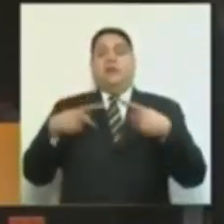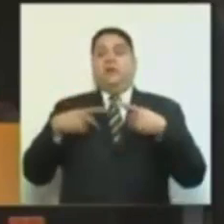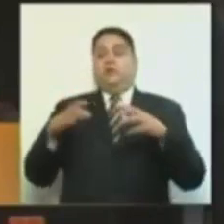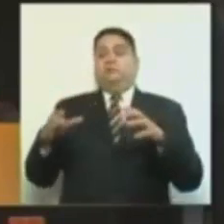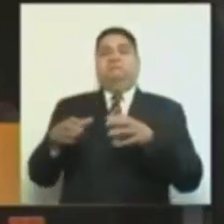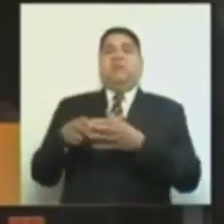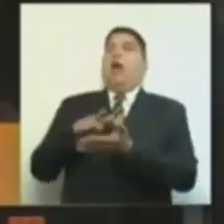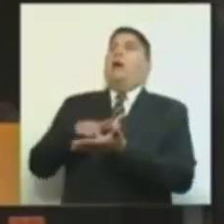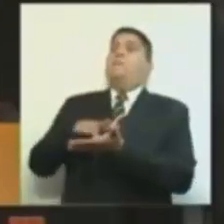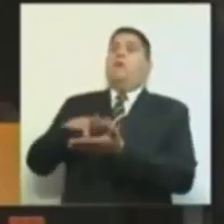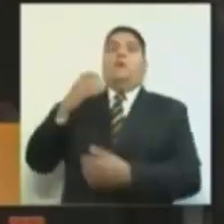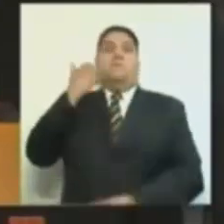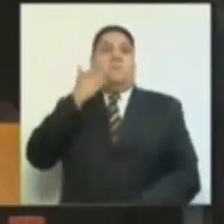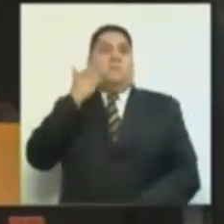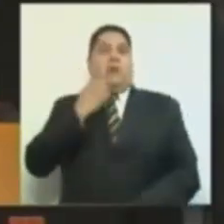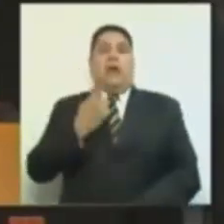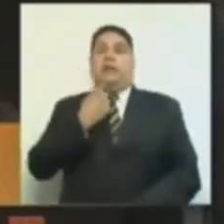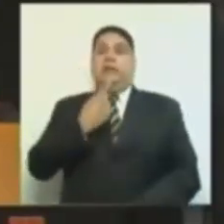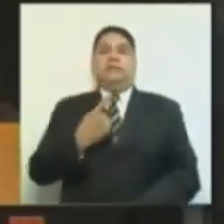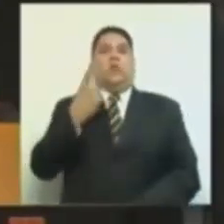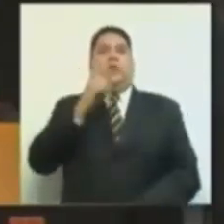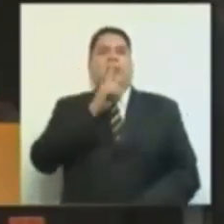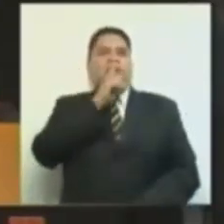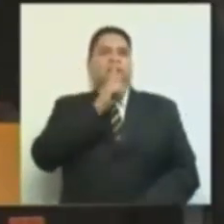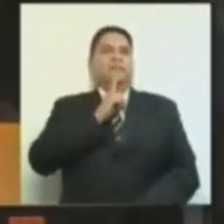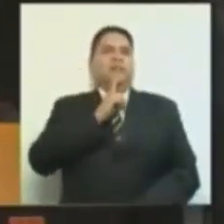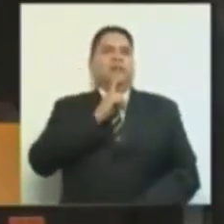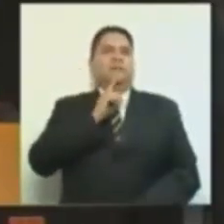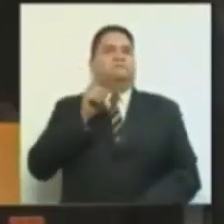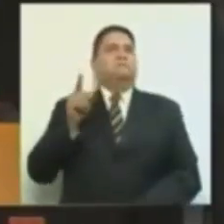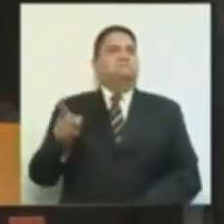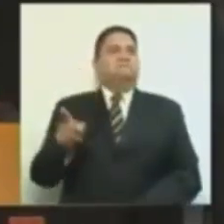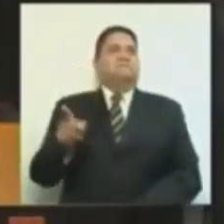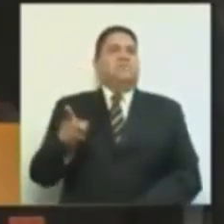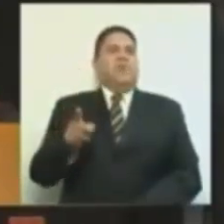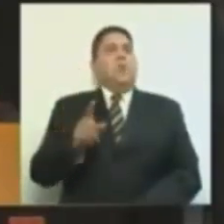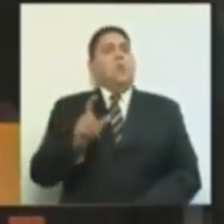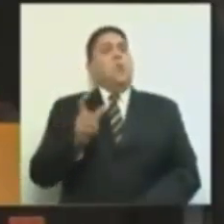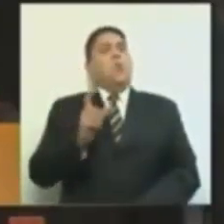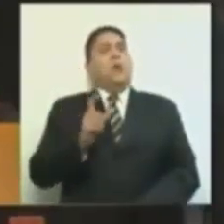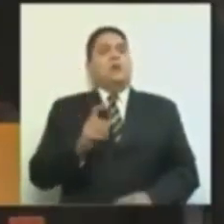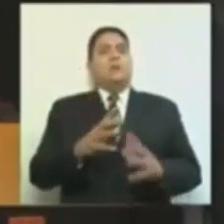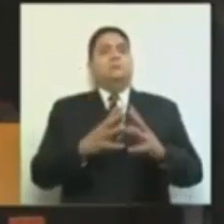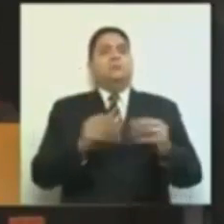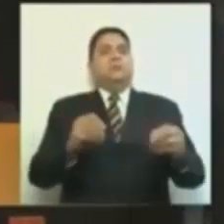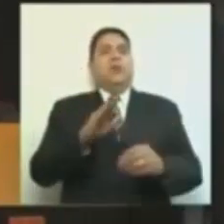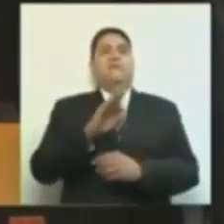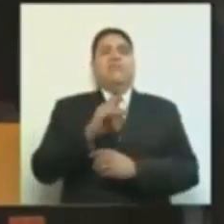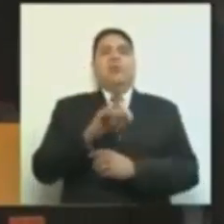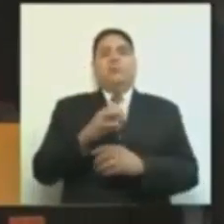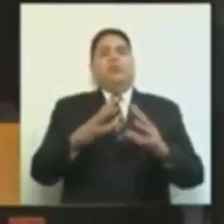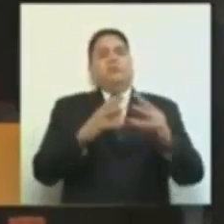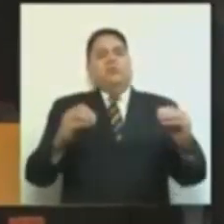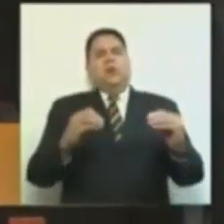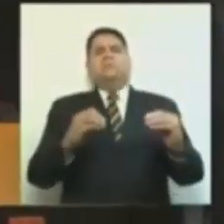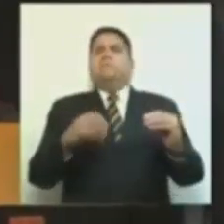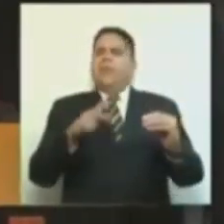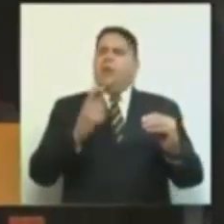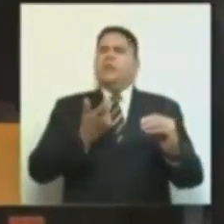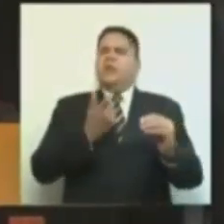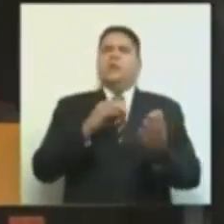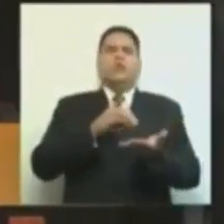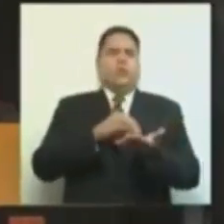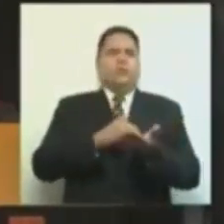gobierno es que aunque desaparezcan los fideicomisos, los recursos seguirán